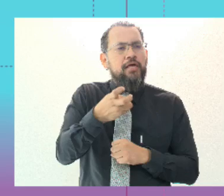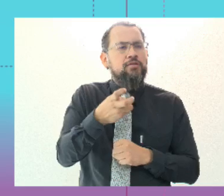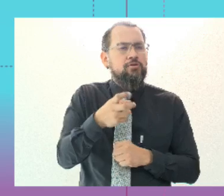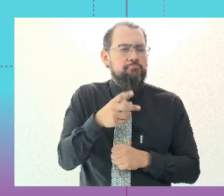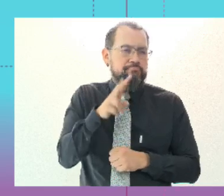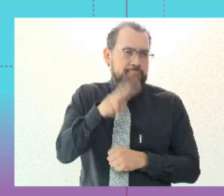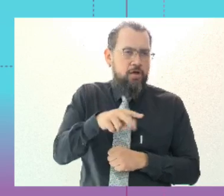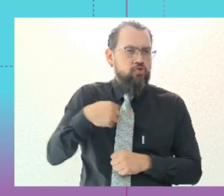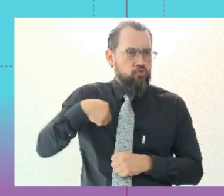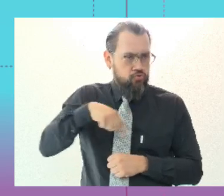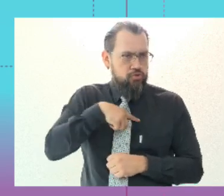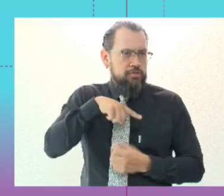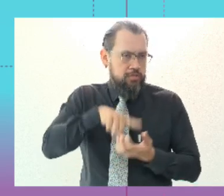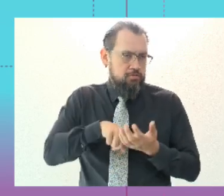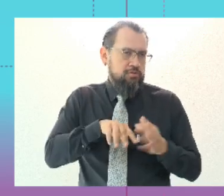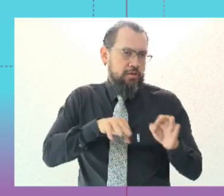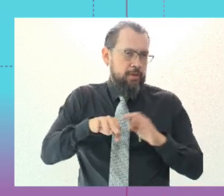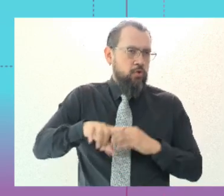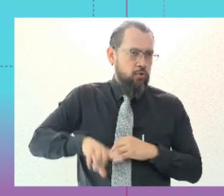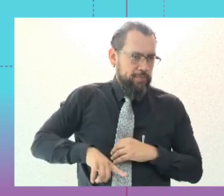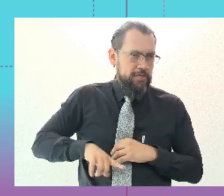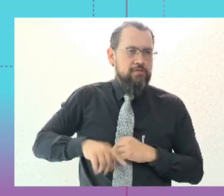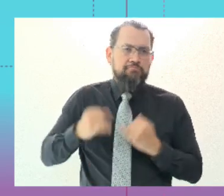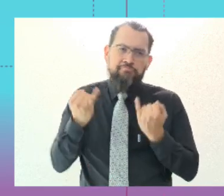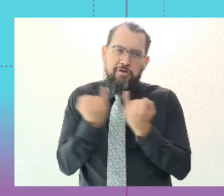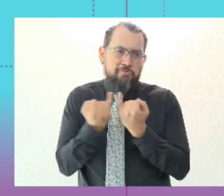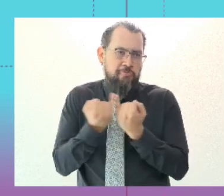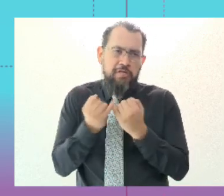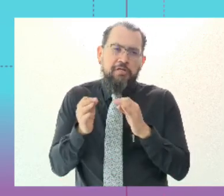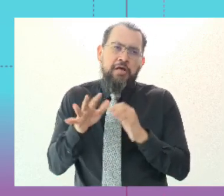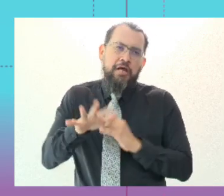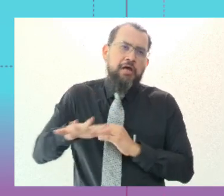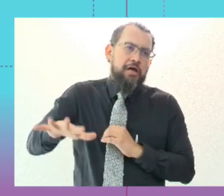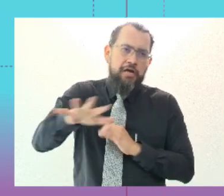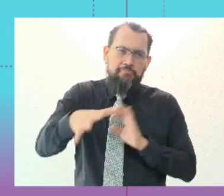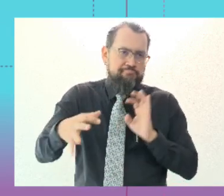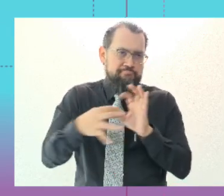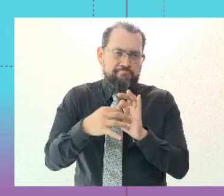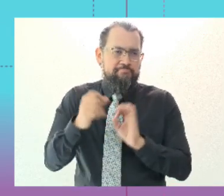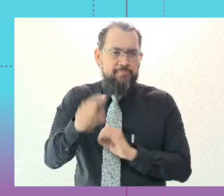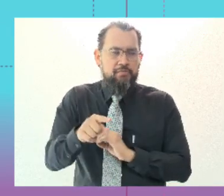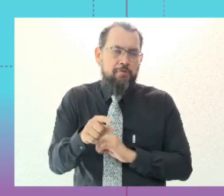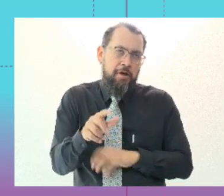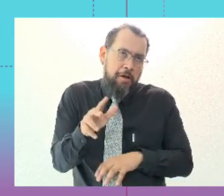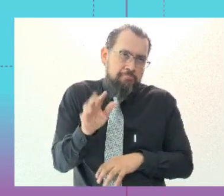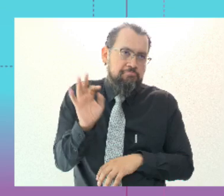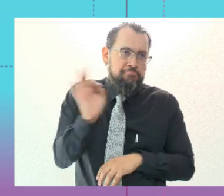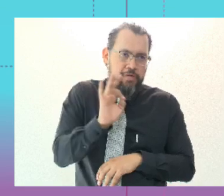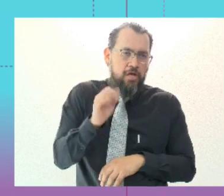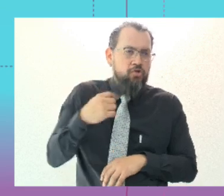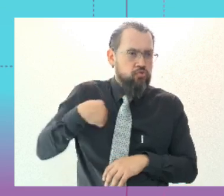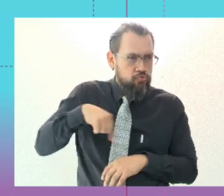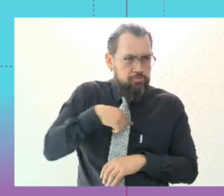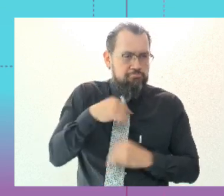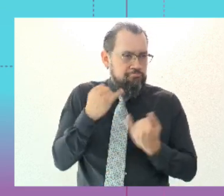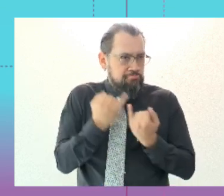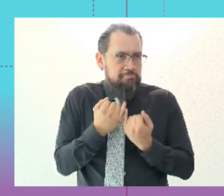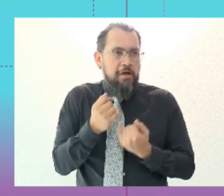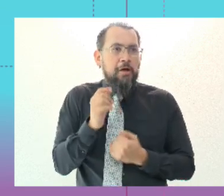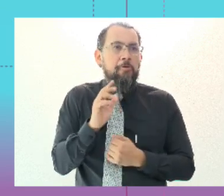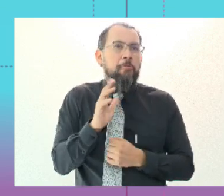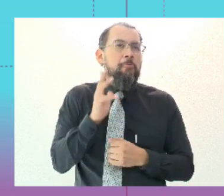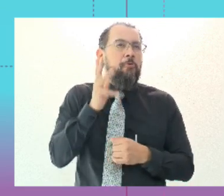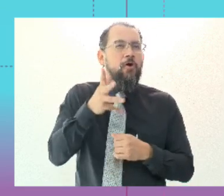siendo servidores y servidoras públicas y siendo ciudadanos, ¿no? Seguramente también nos tocará cuando queramos por ahí nuestras